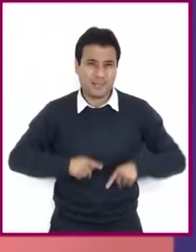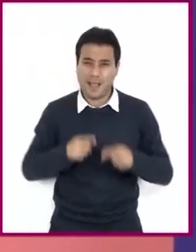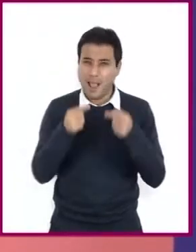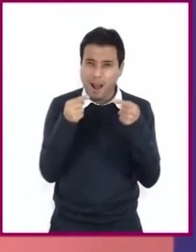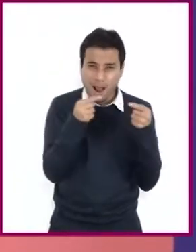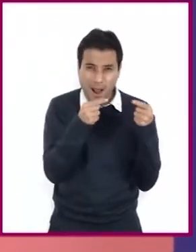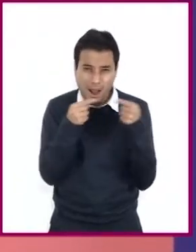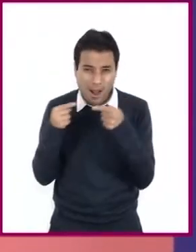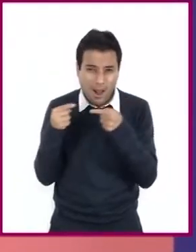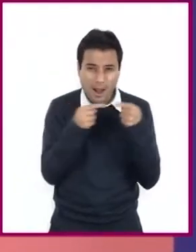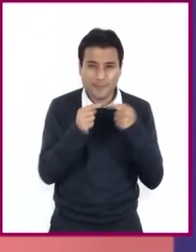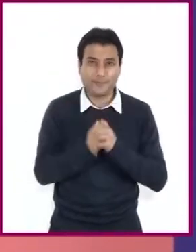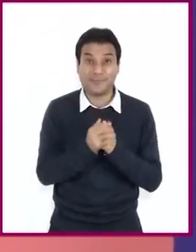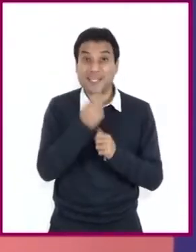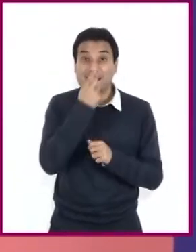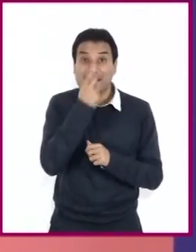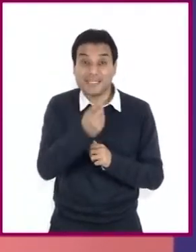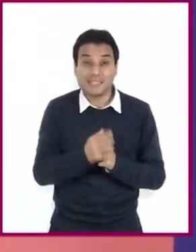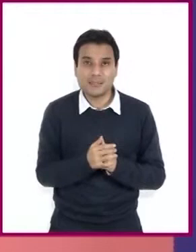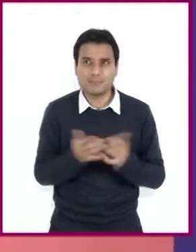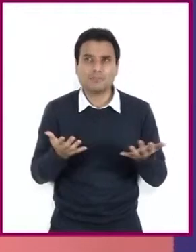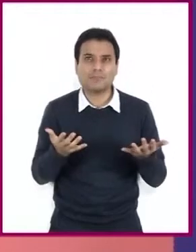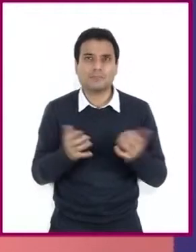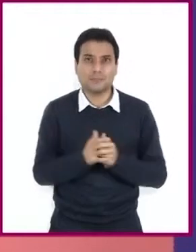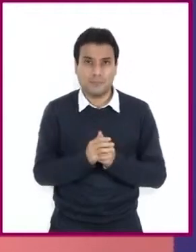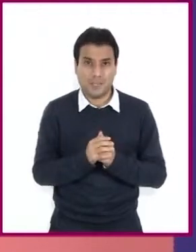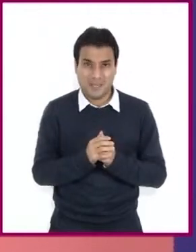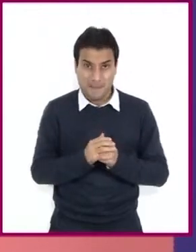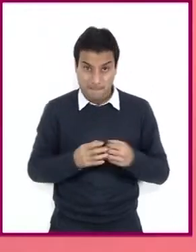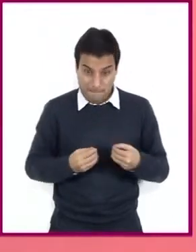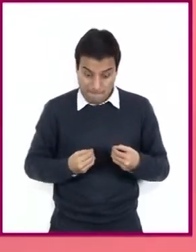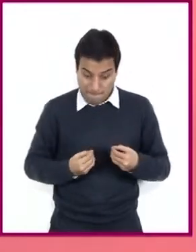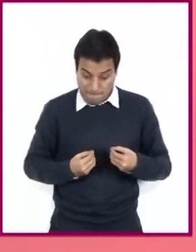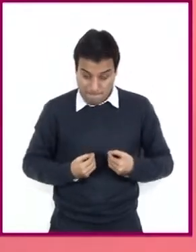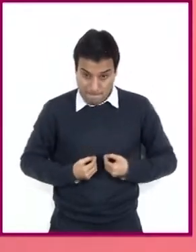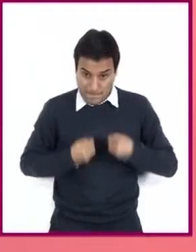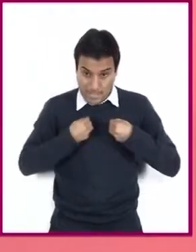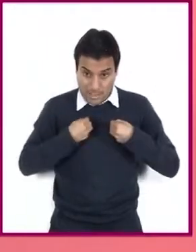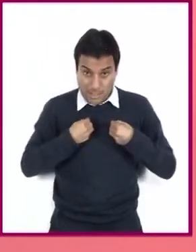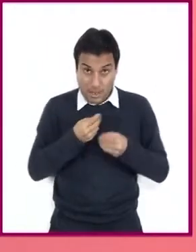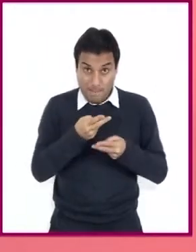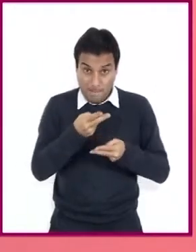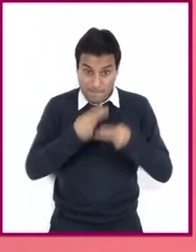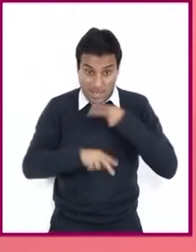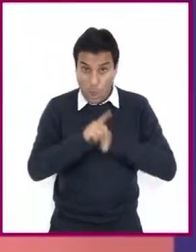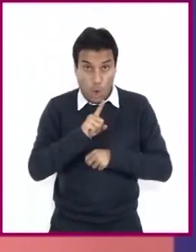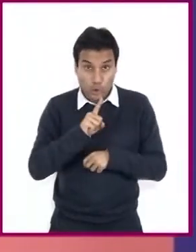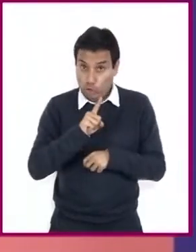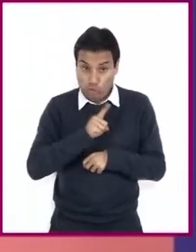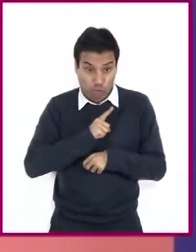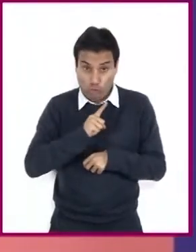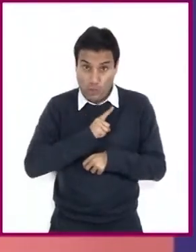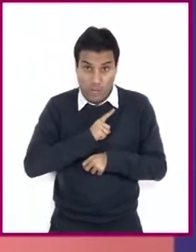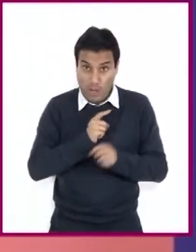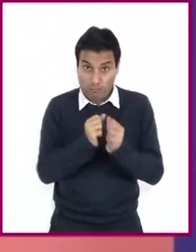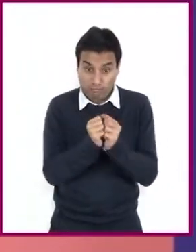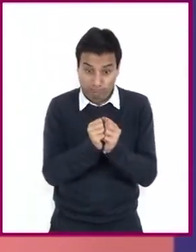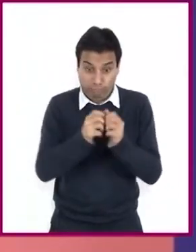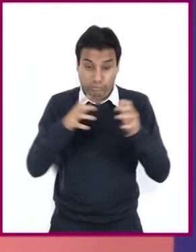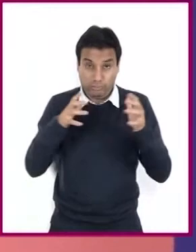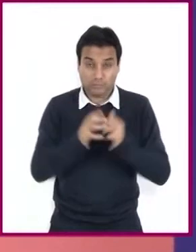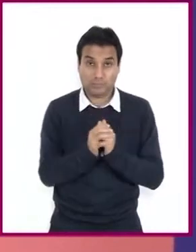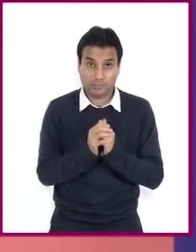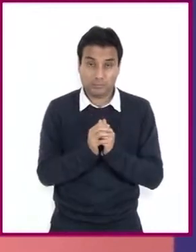establecer de una vez por todas si la generación espontánea de la vida era posible, específicamente en